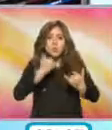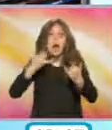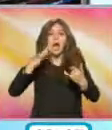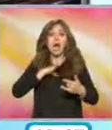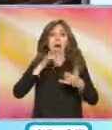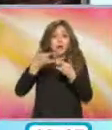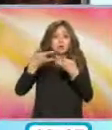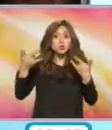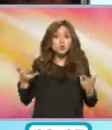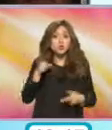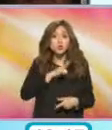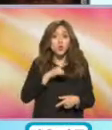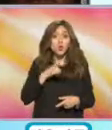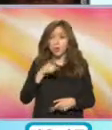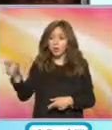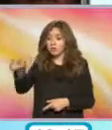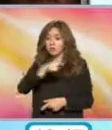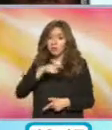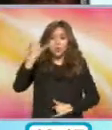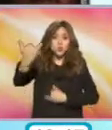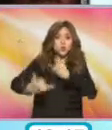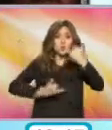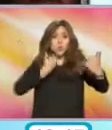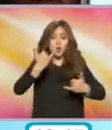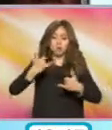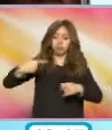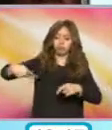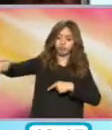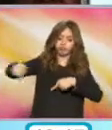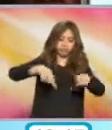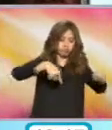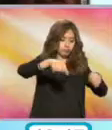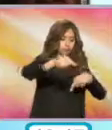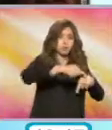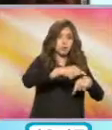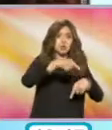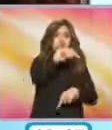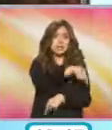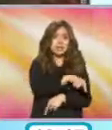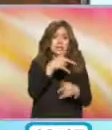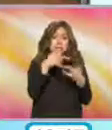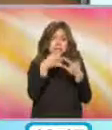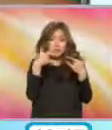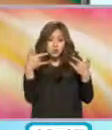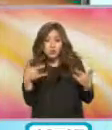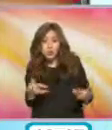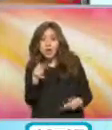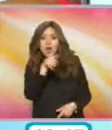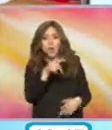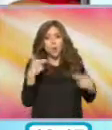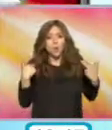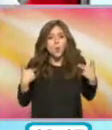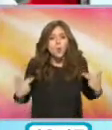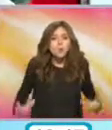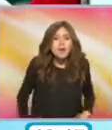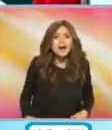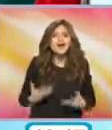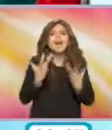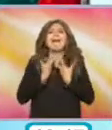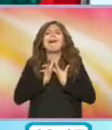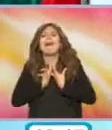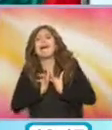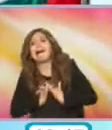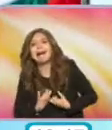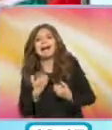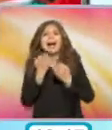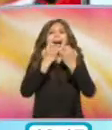guión, ¿no? Claro. Están todos jugando y como toda historia protagonizada por humanos, está llena de drama, De